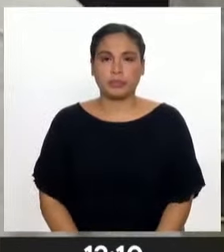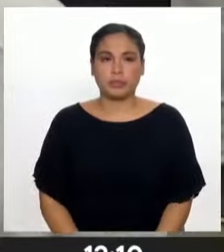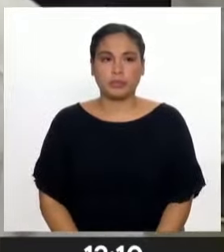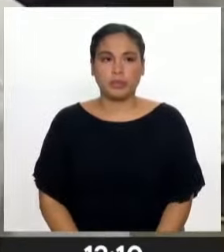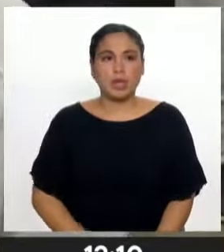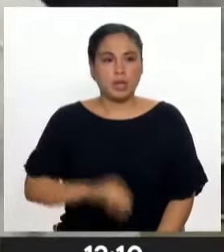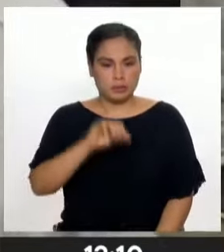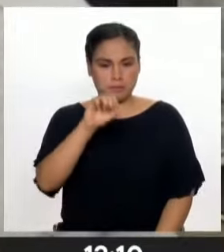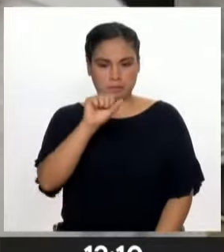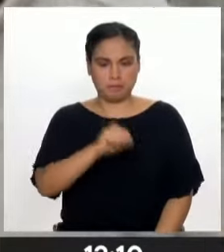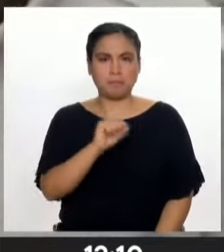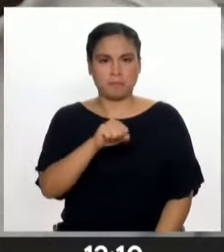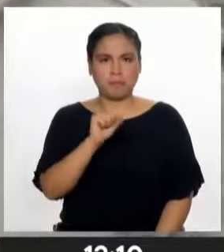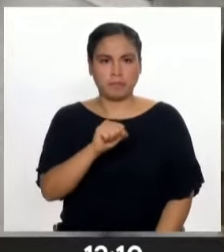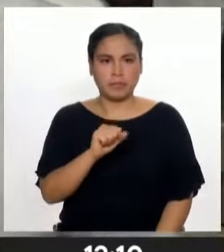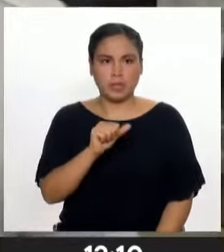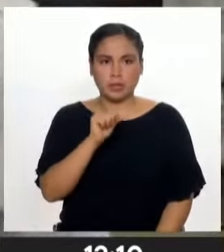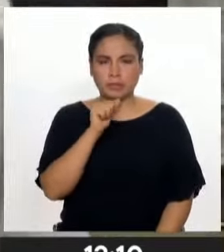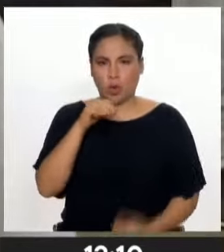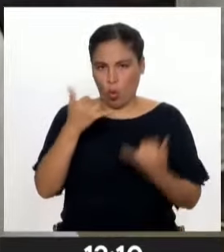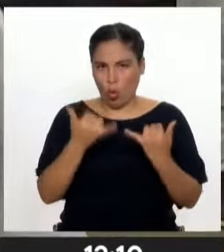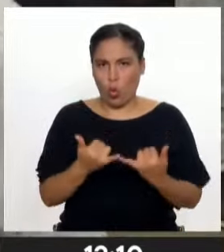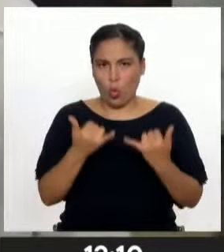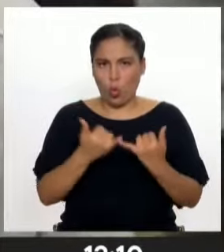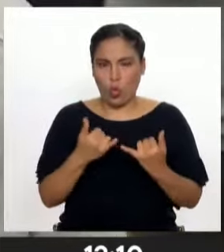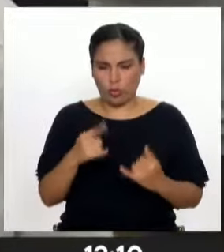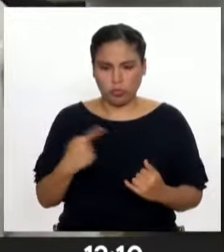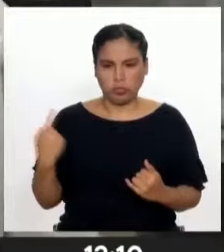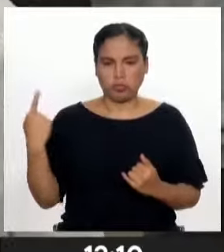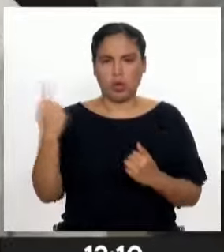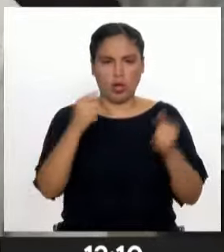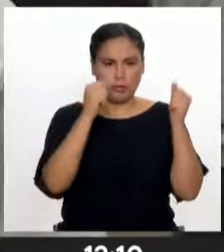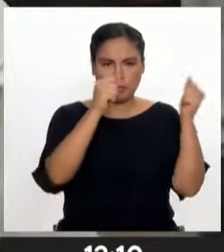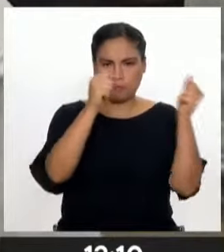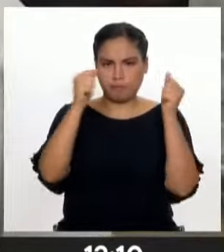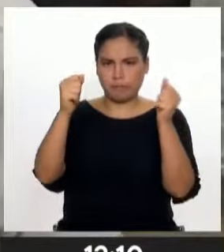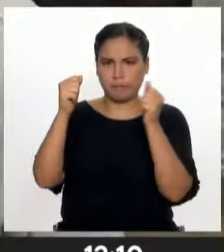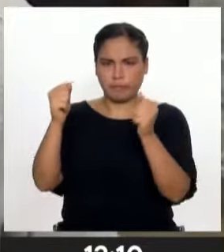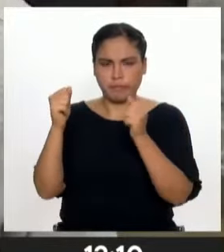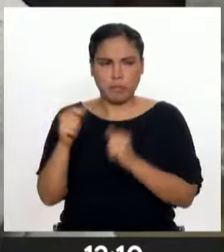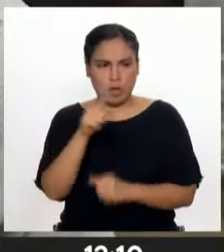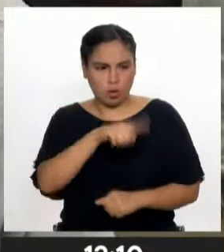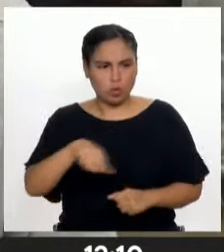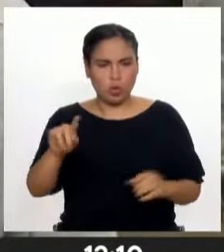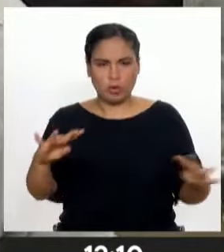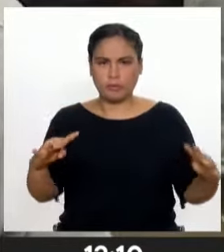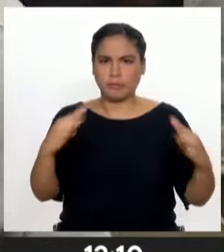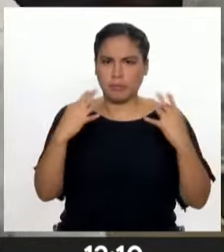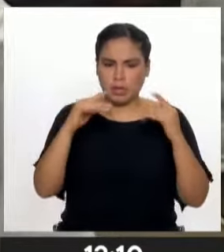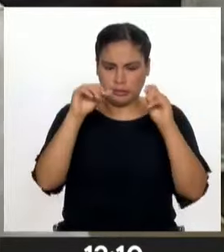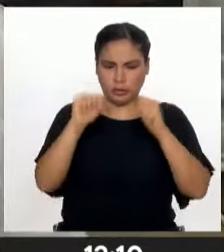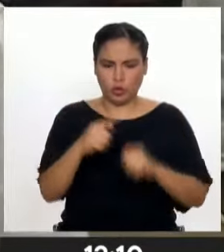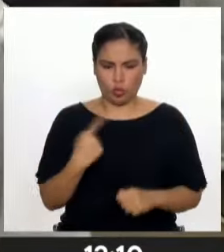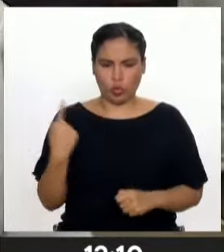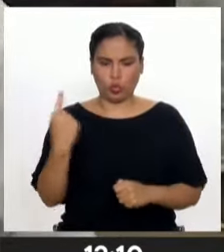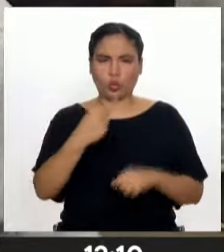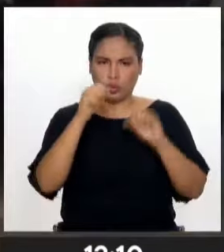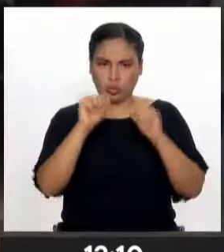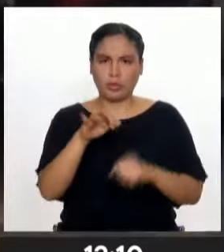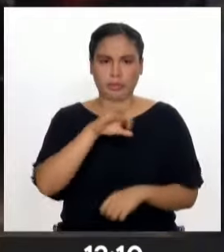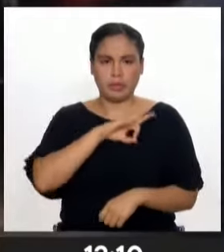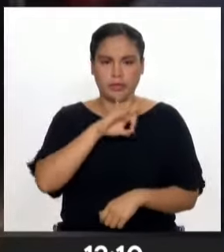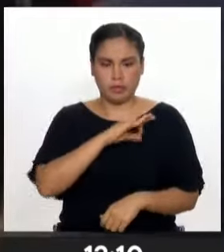Sí, sí hacemos falta. Y el día de hoy el paro era justamente para eso, para hacer ver a la población que nosotros sí somos un bien necesario para